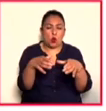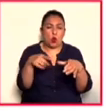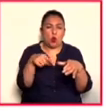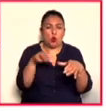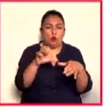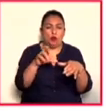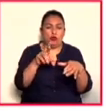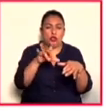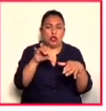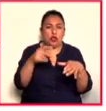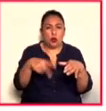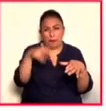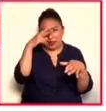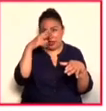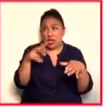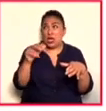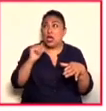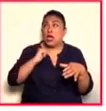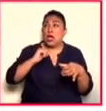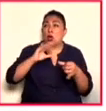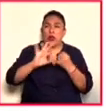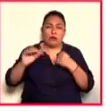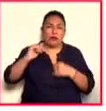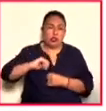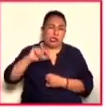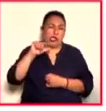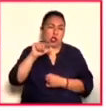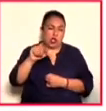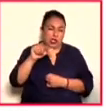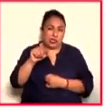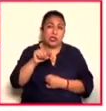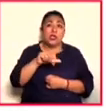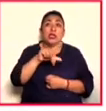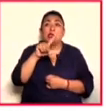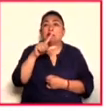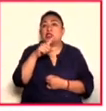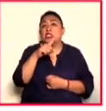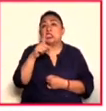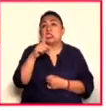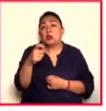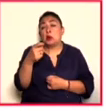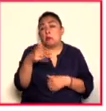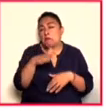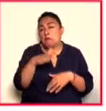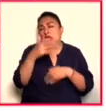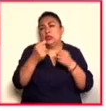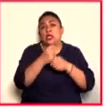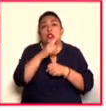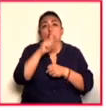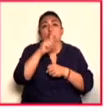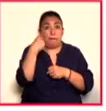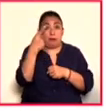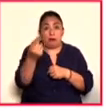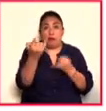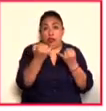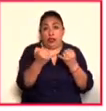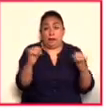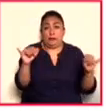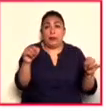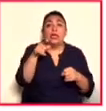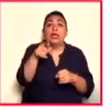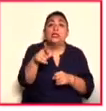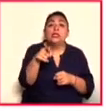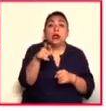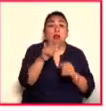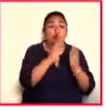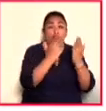criollas mexicanas a finales del siglo XVII y que ciento y pico años después pues cristalizará en el movimiento de independencia. El estado de conservación de